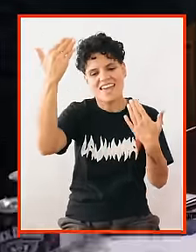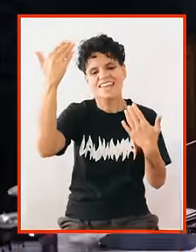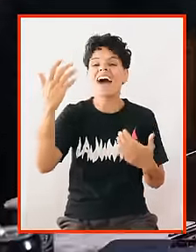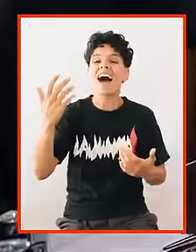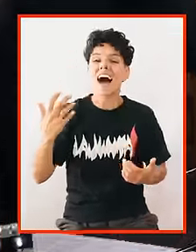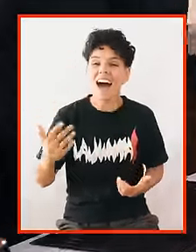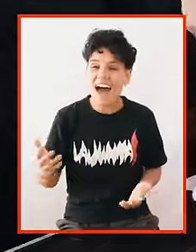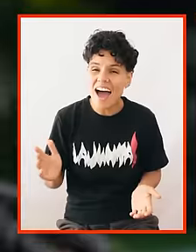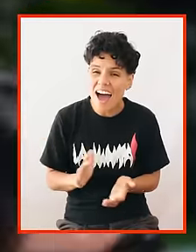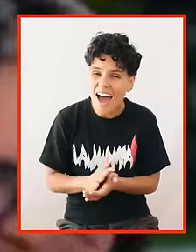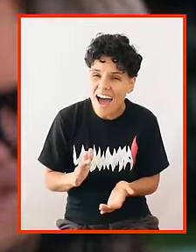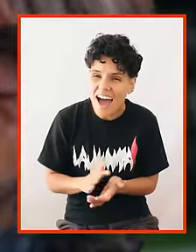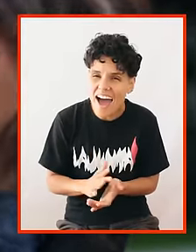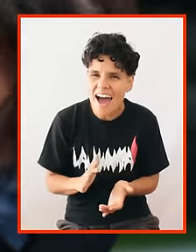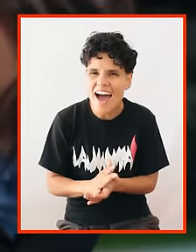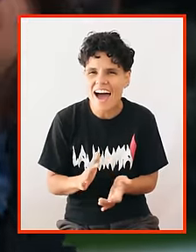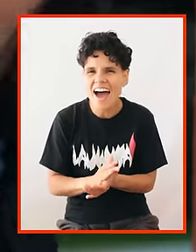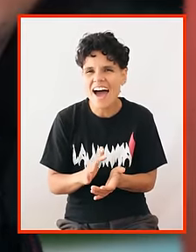Voodoo!